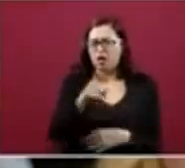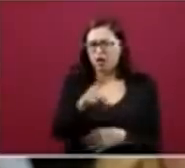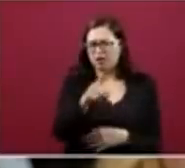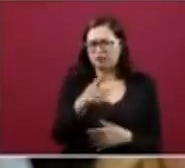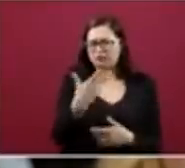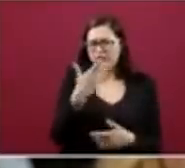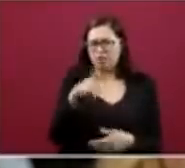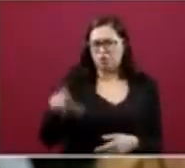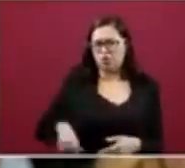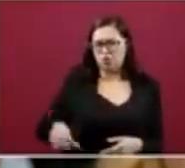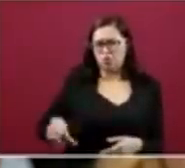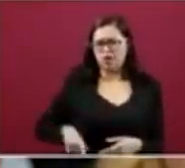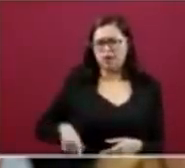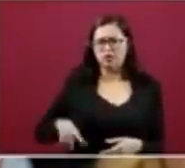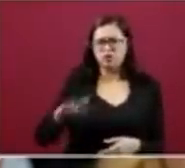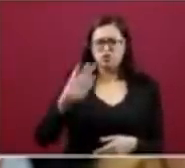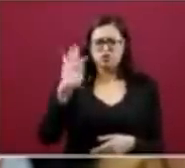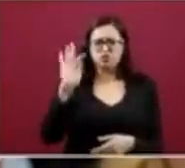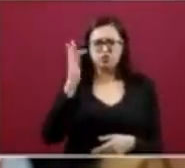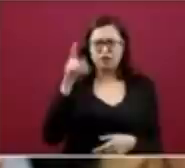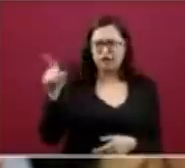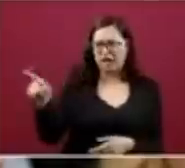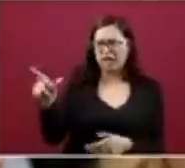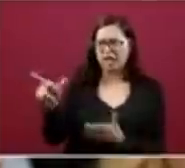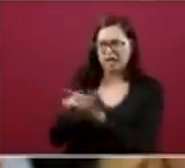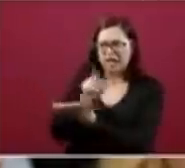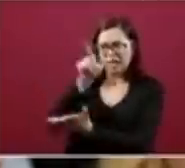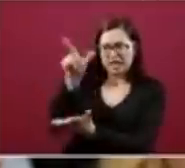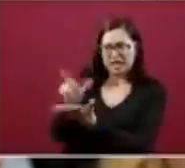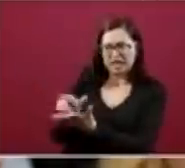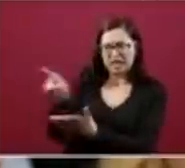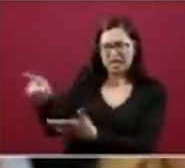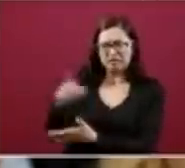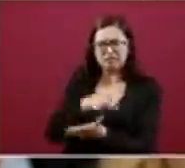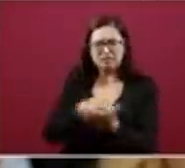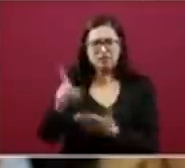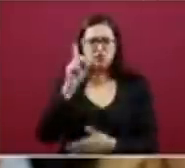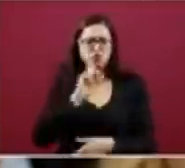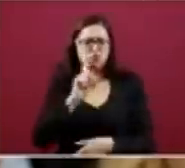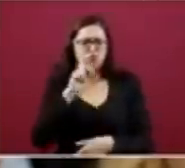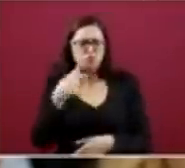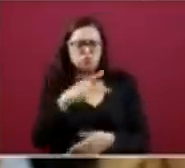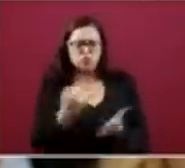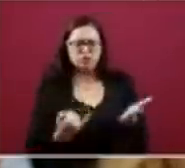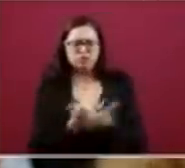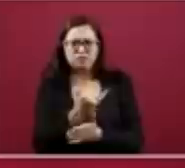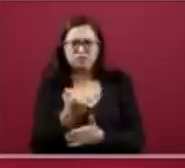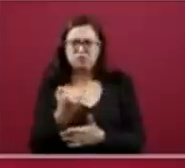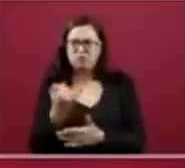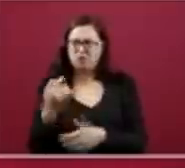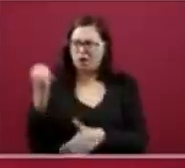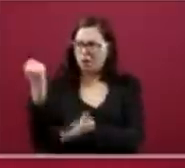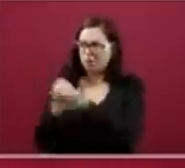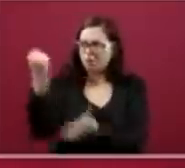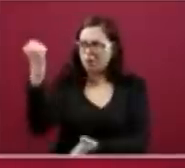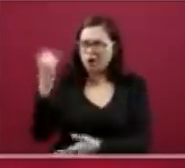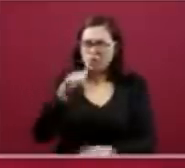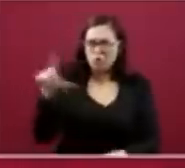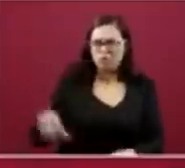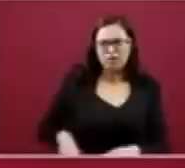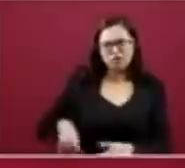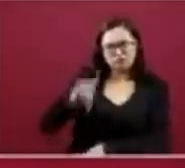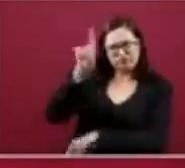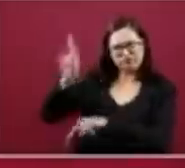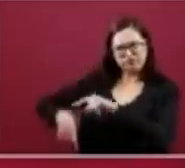aprobara el Congreso de la Unión que eliminara el derecho de las mujeres a decidir. Muchas gracias. Bueno, así que lo